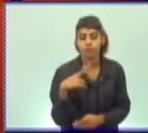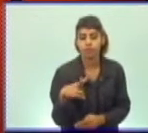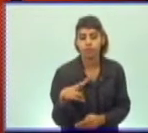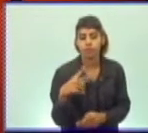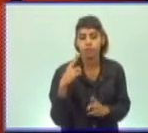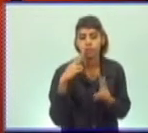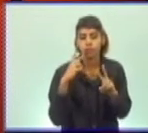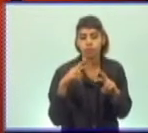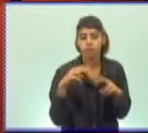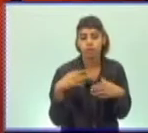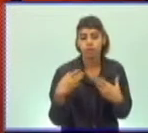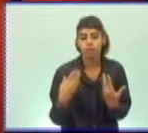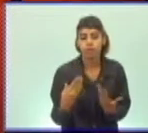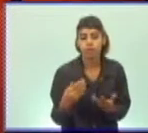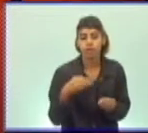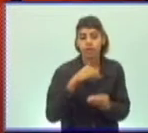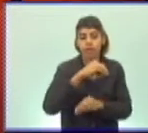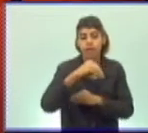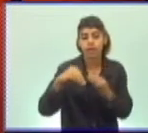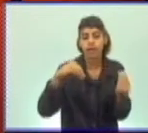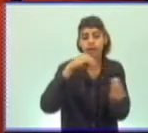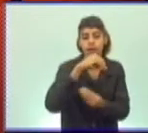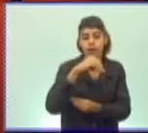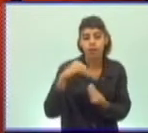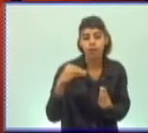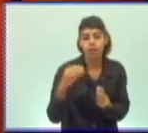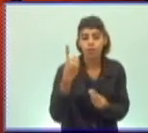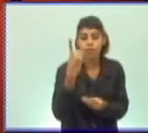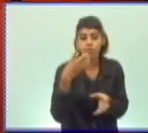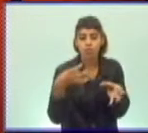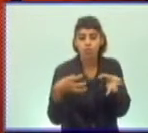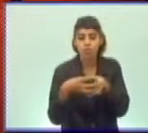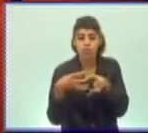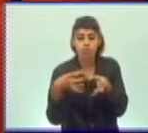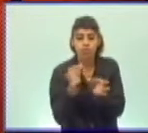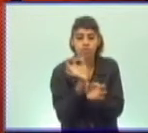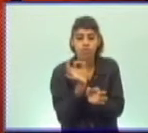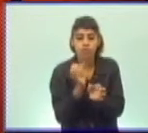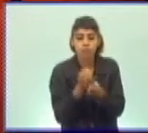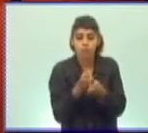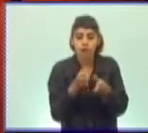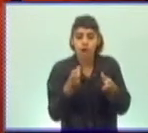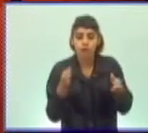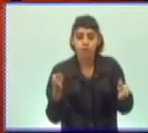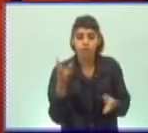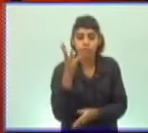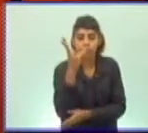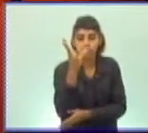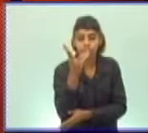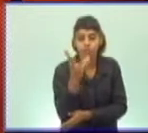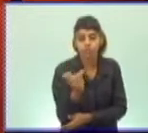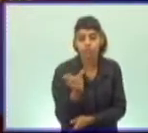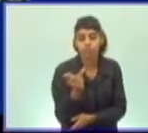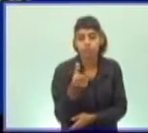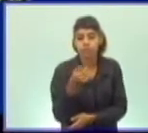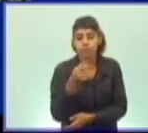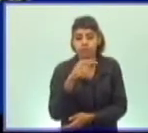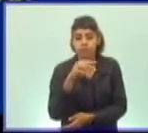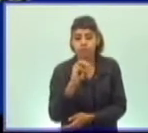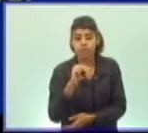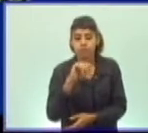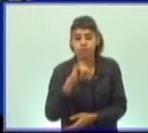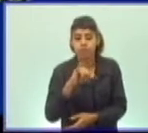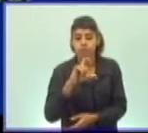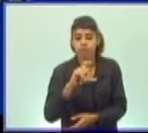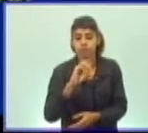analizar cómo varían las propiedades en un grupo siempre que aumenta el número atómico. Entonces, veamos el enunciado.